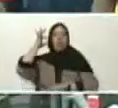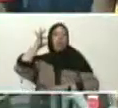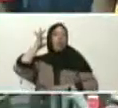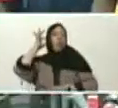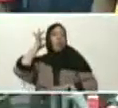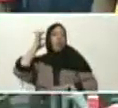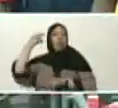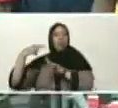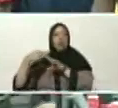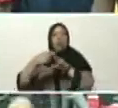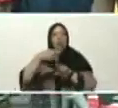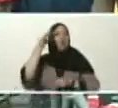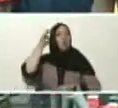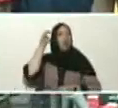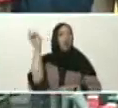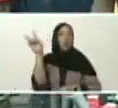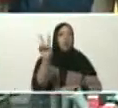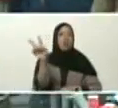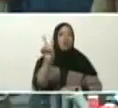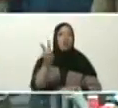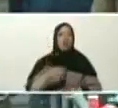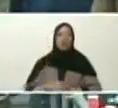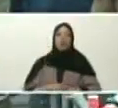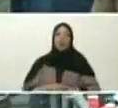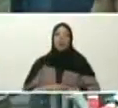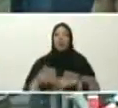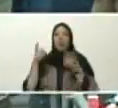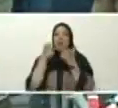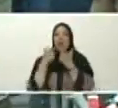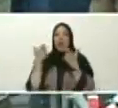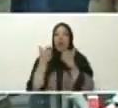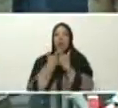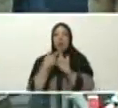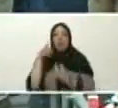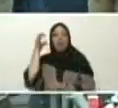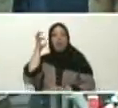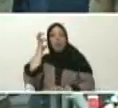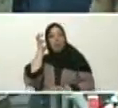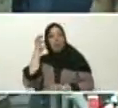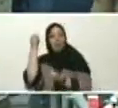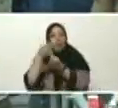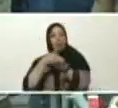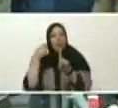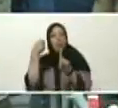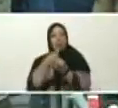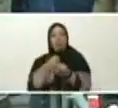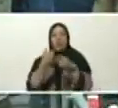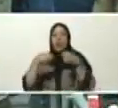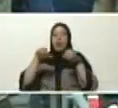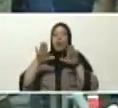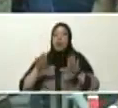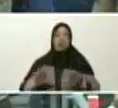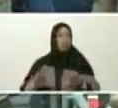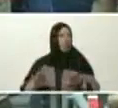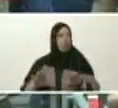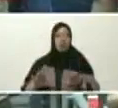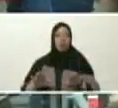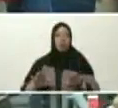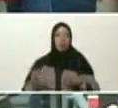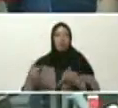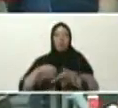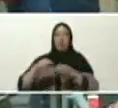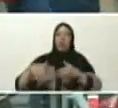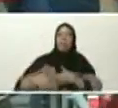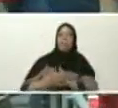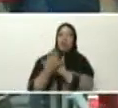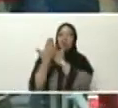es entregárselo a la mujer venezolana, la mujer guerrera, la mujer patriota, la que lucha, la que no se cansa, la que se para en la